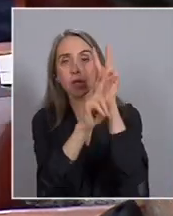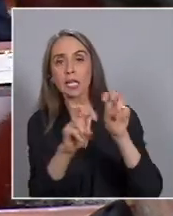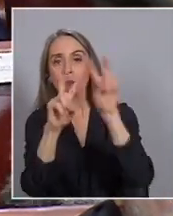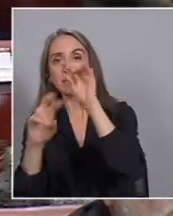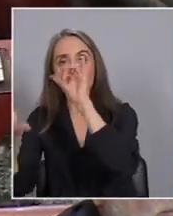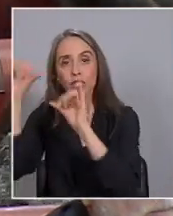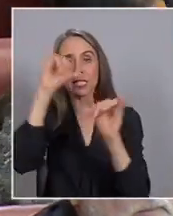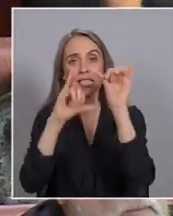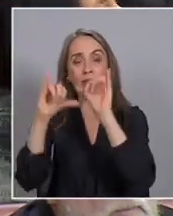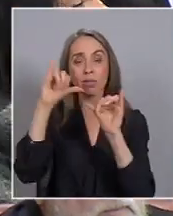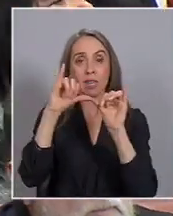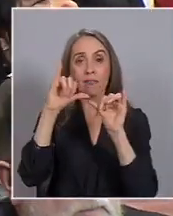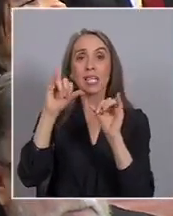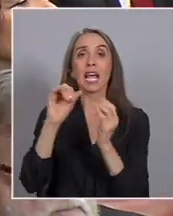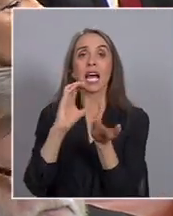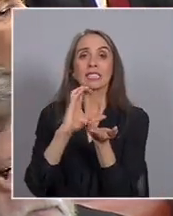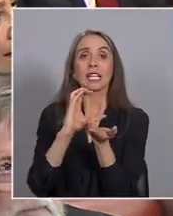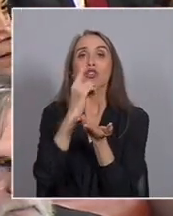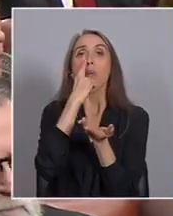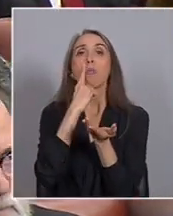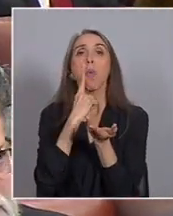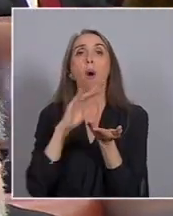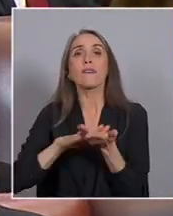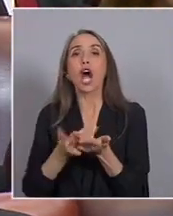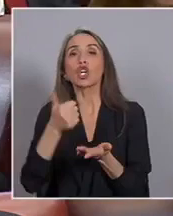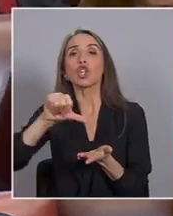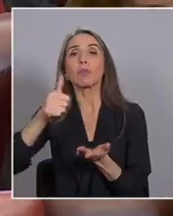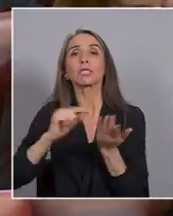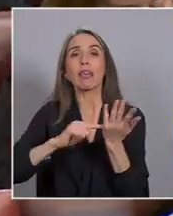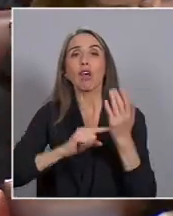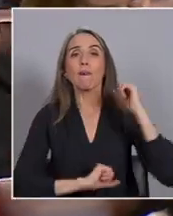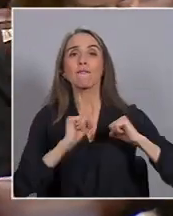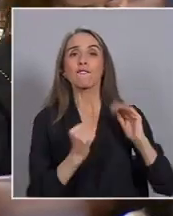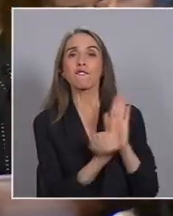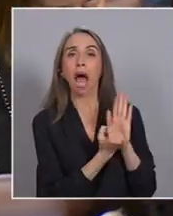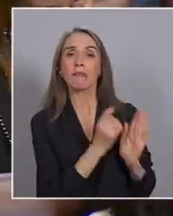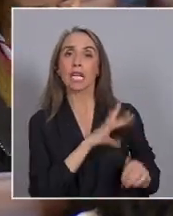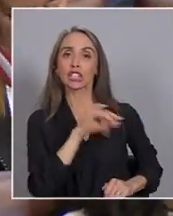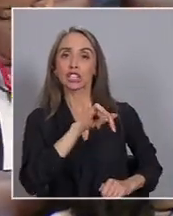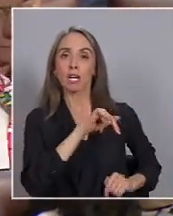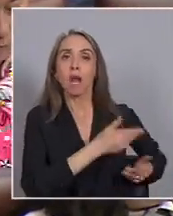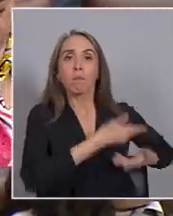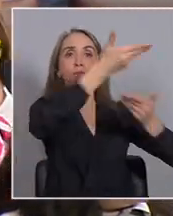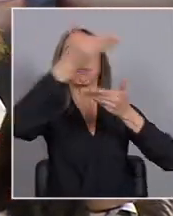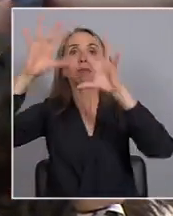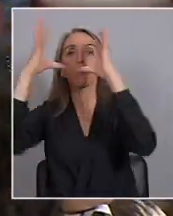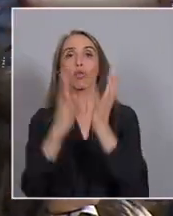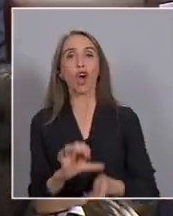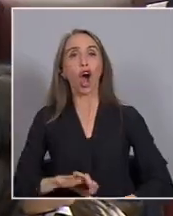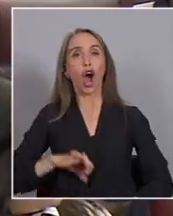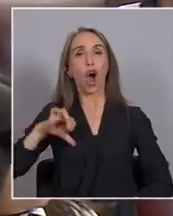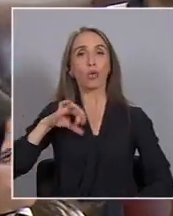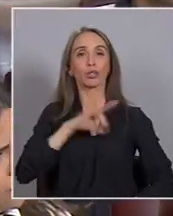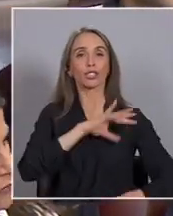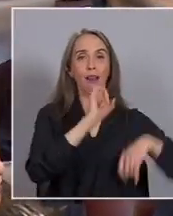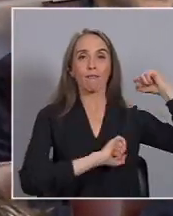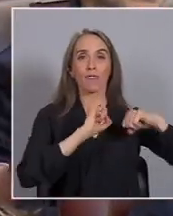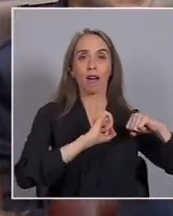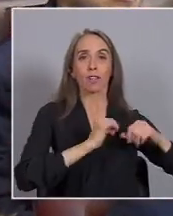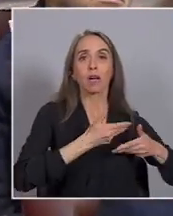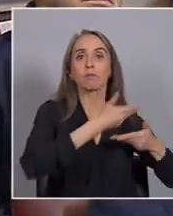investigación científica, que además son centros de pilotaje de tecnología hecho en Chile y para el mundo. Orgullo chileno para el mundo.